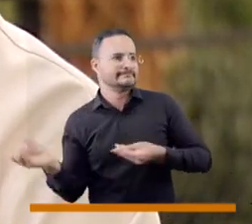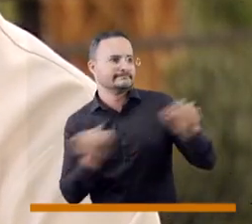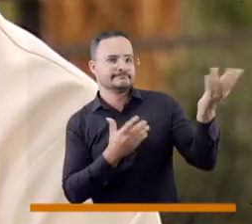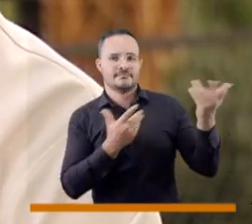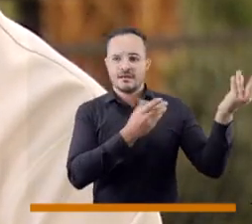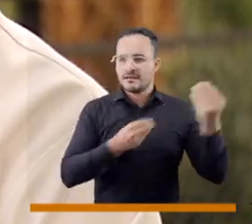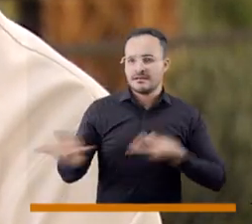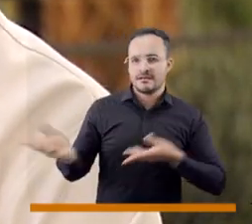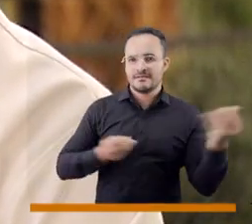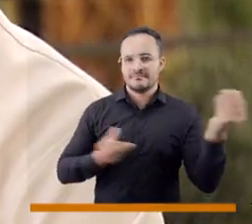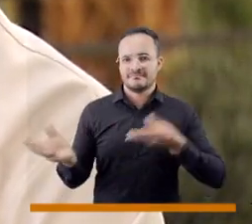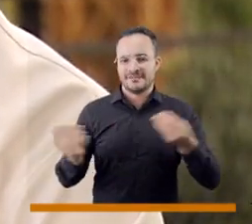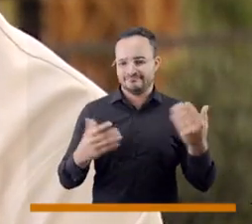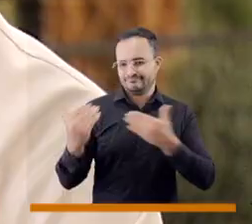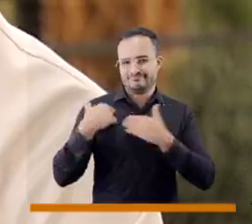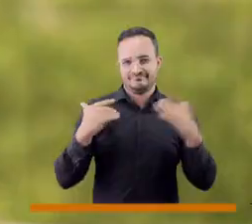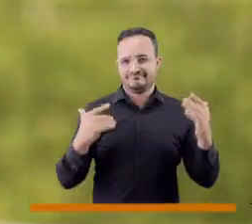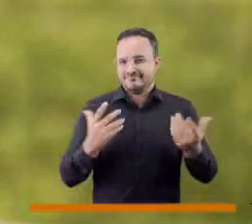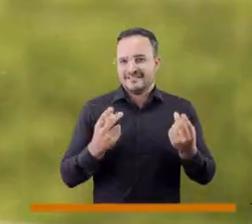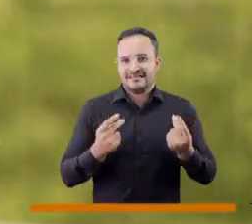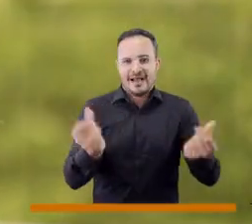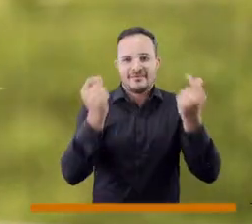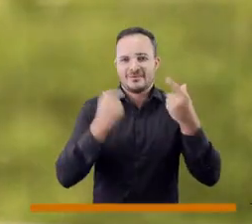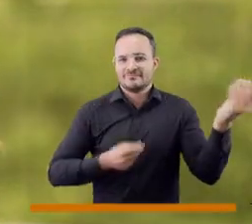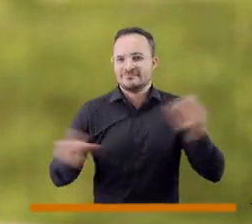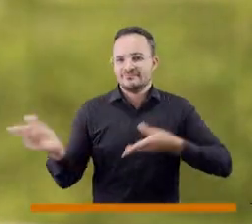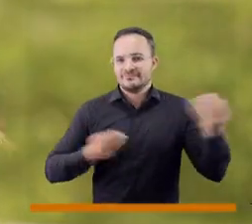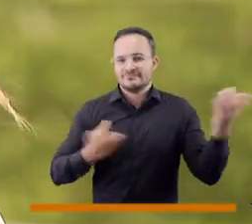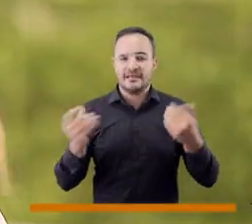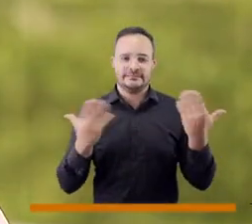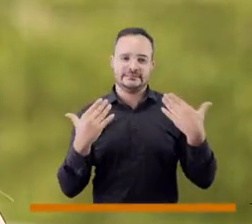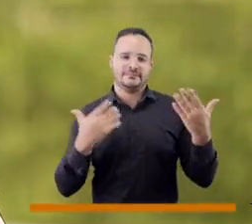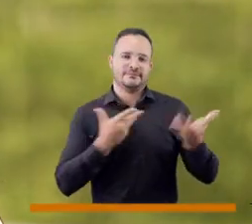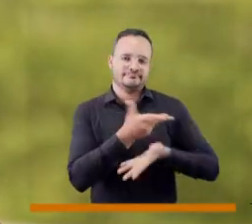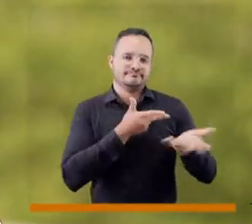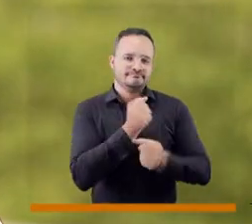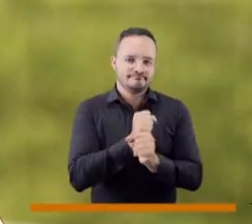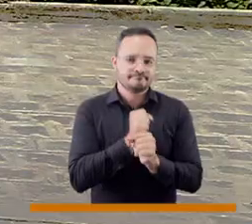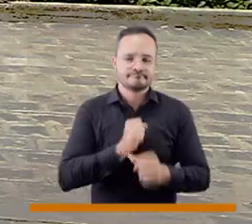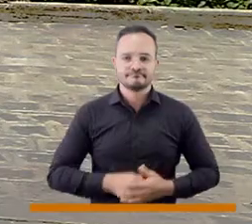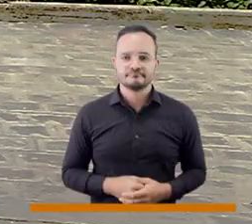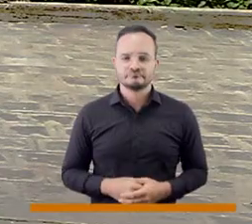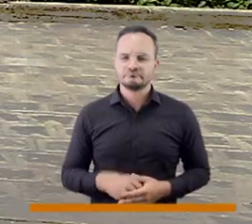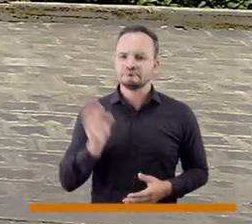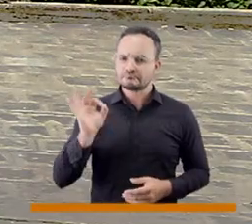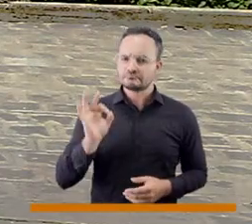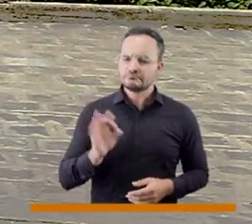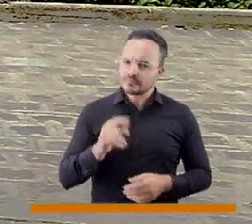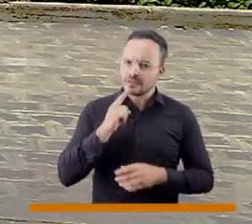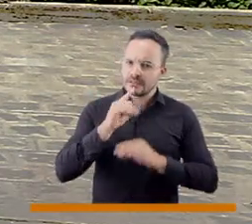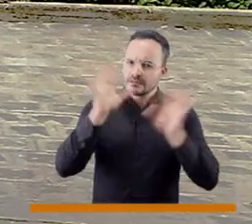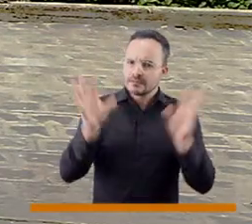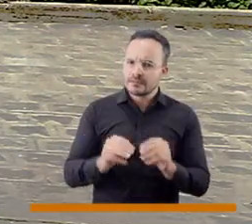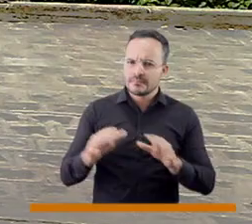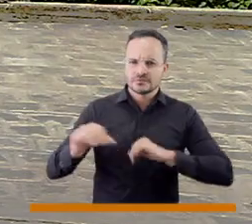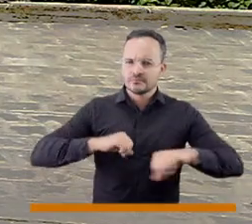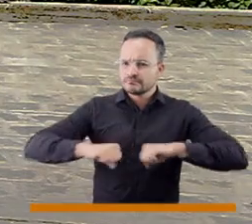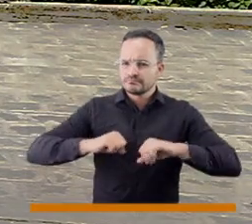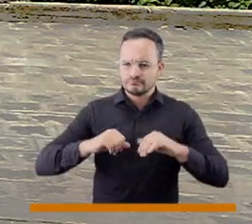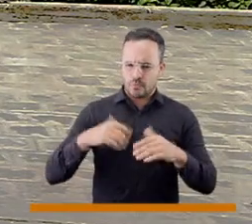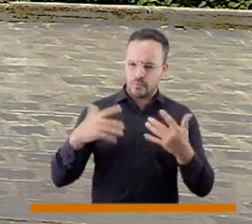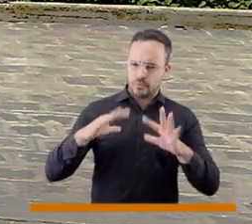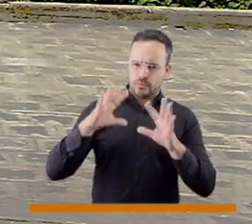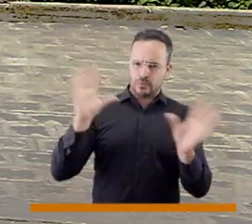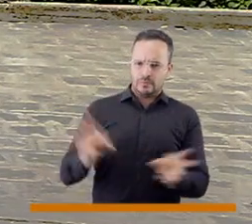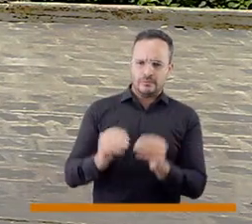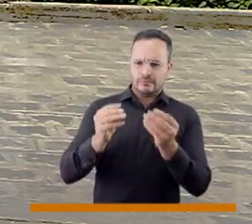las comunidades que representamos. Muy bien, pues concejal, también dentro de todas estas acciones son 3.000 millones